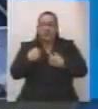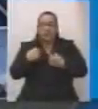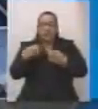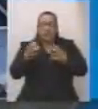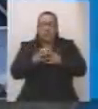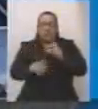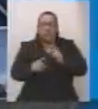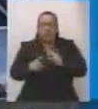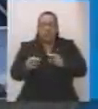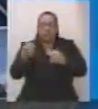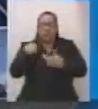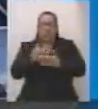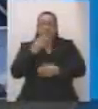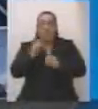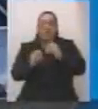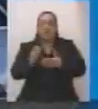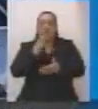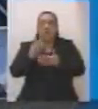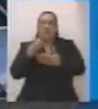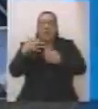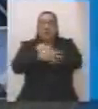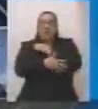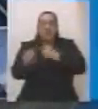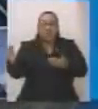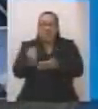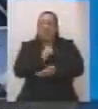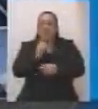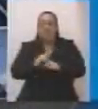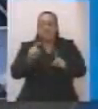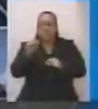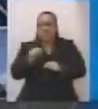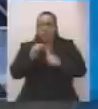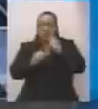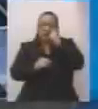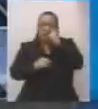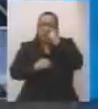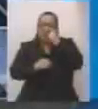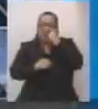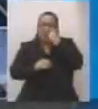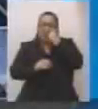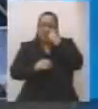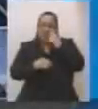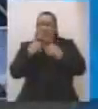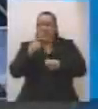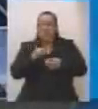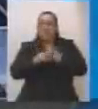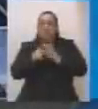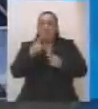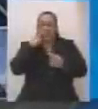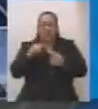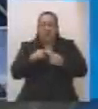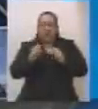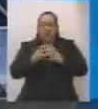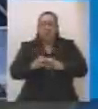por erradicar la pobreza. Pero incluso si no aceptamos que la erradicación de la pobreza es un